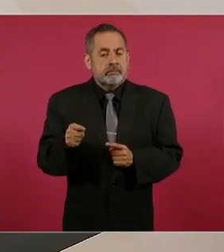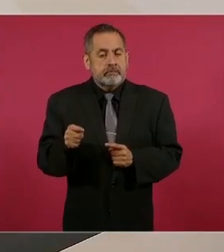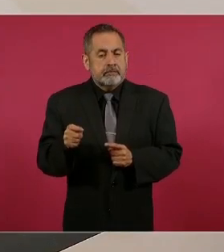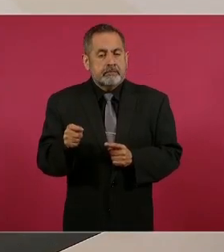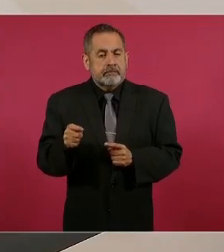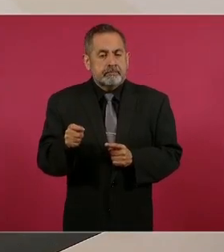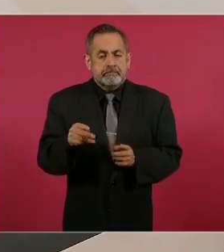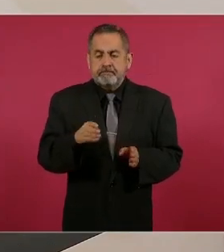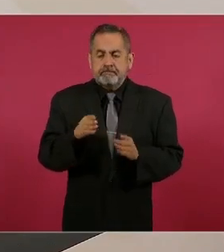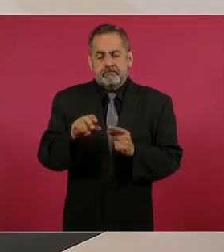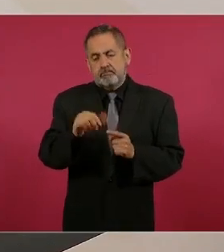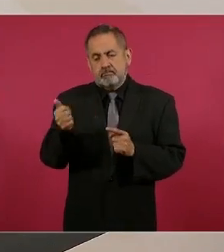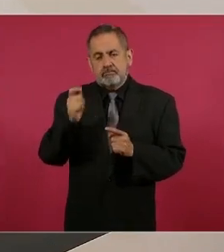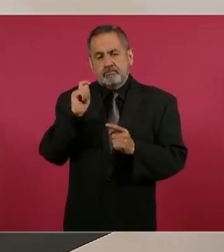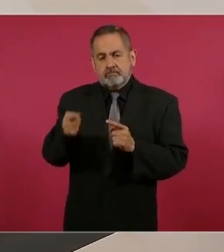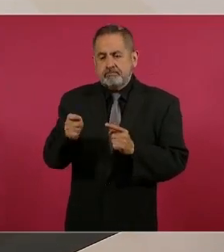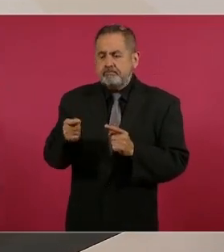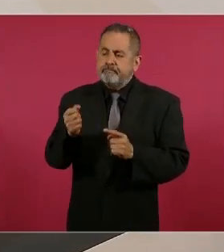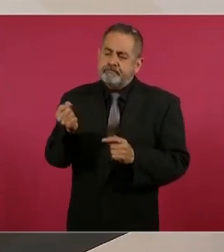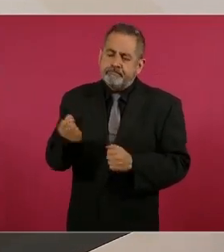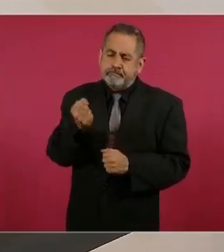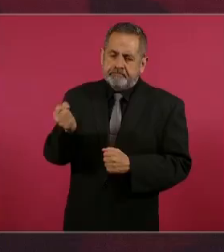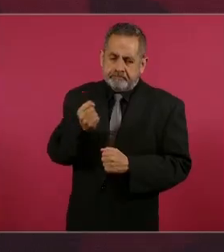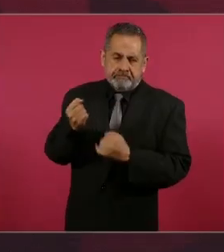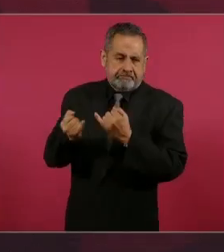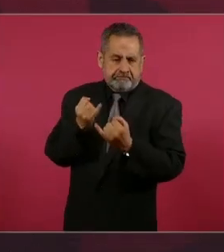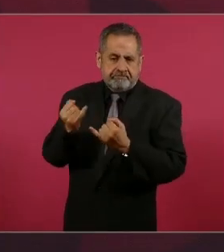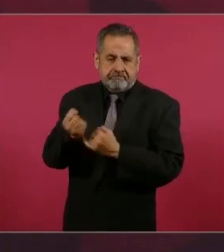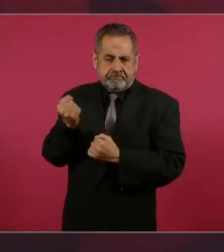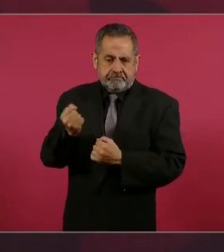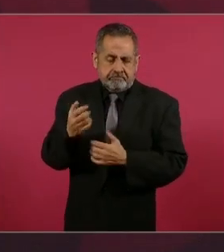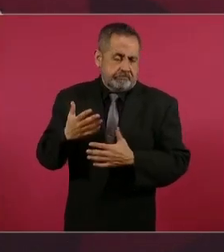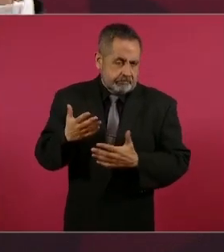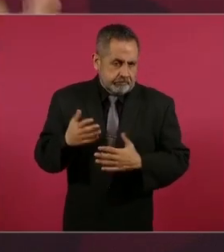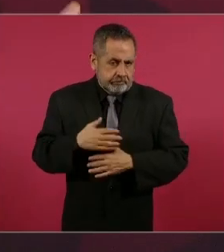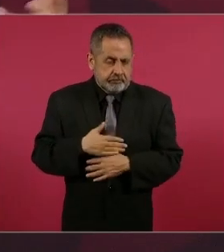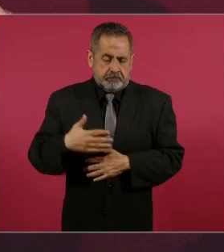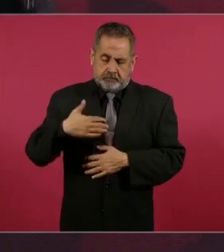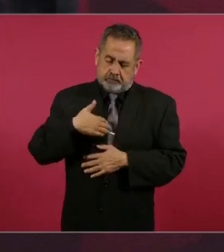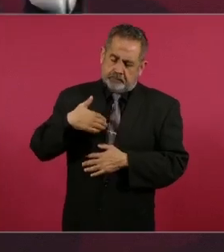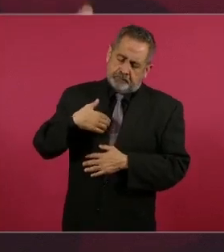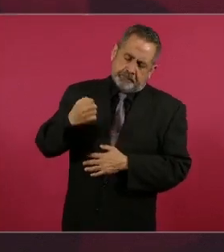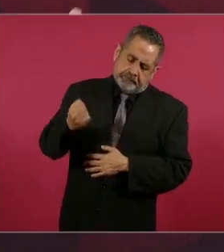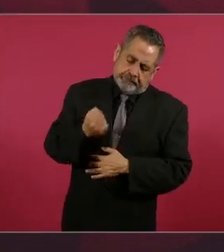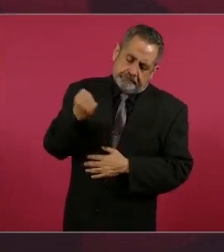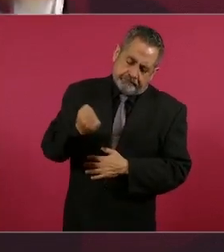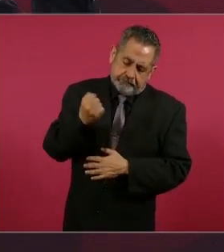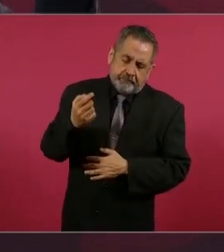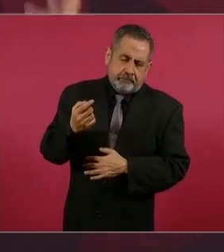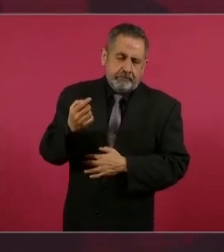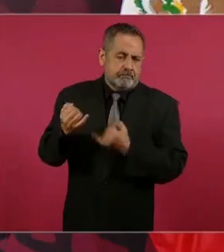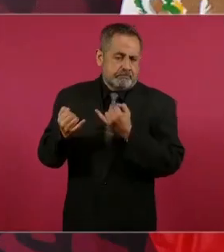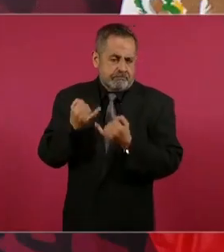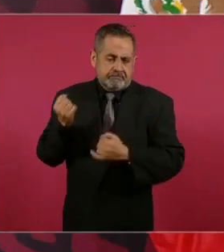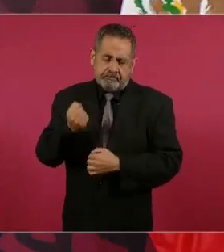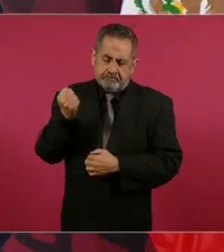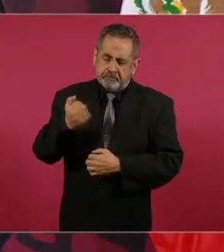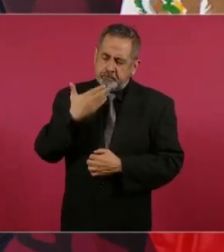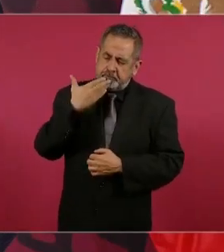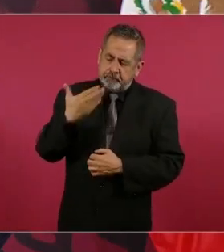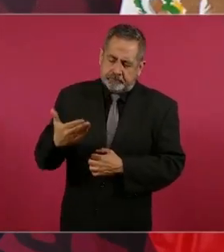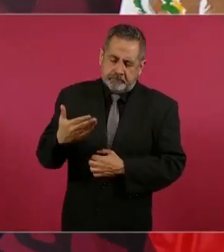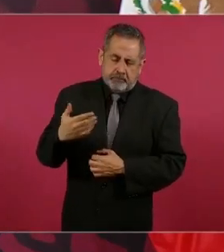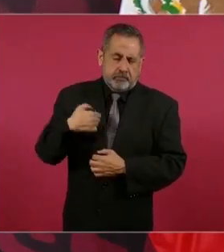con otra connotación, que es la suerte. Soy un afortunado, pues, tengo